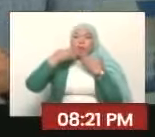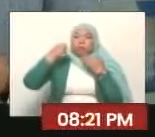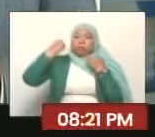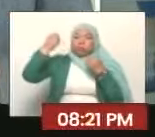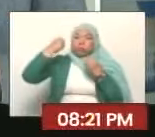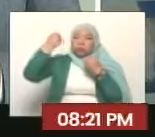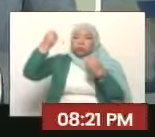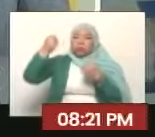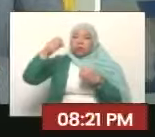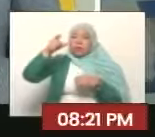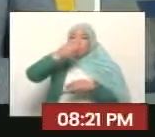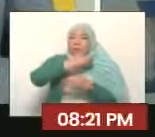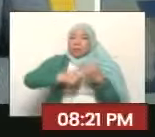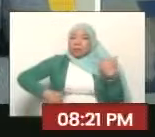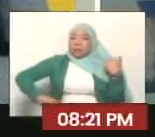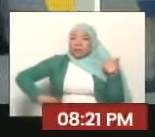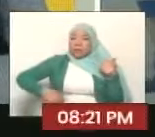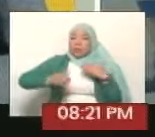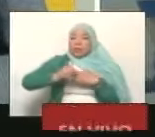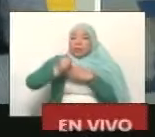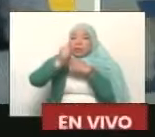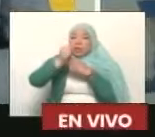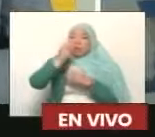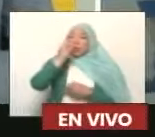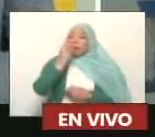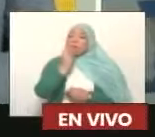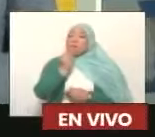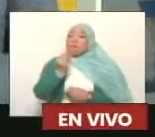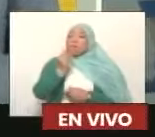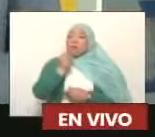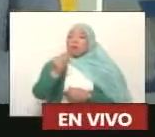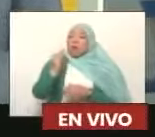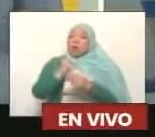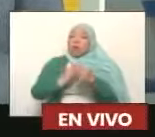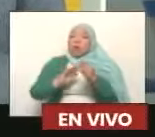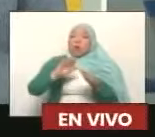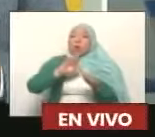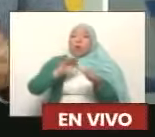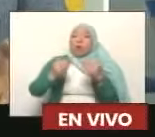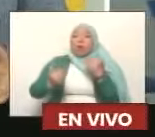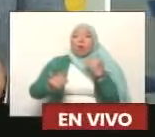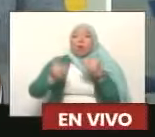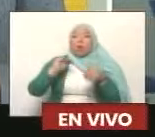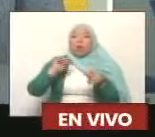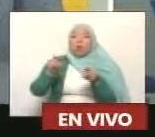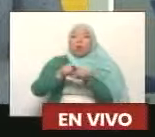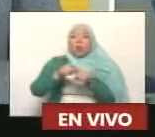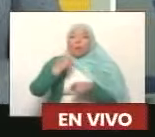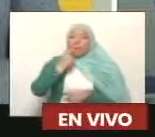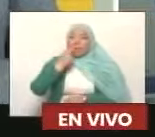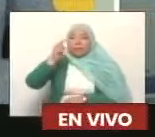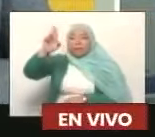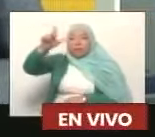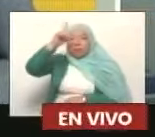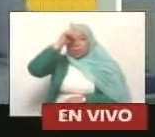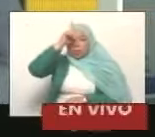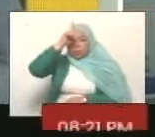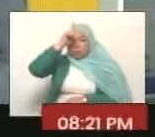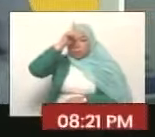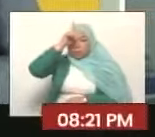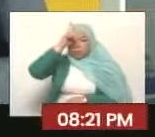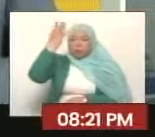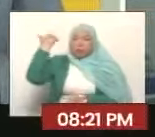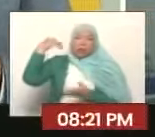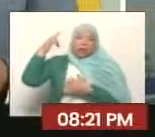Netanyahu los ofendió, los comparó con las manifestaciones de los nazis, en la Alemania nazi.